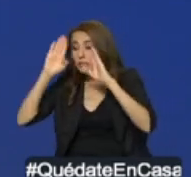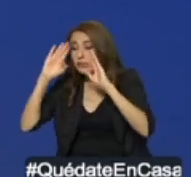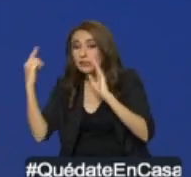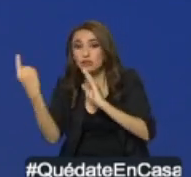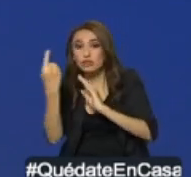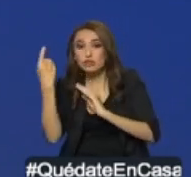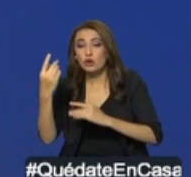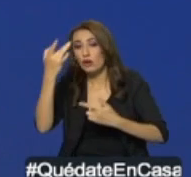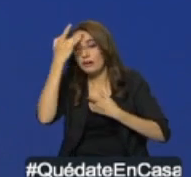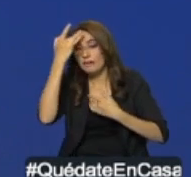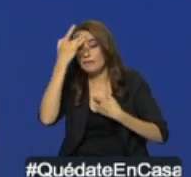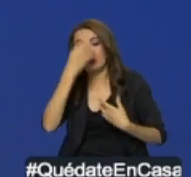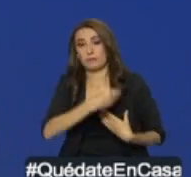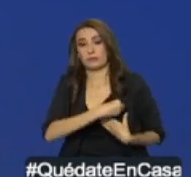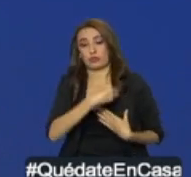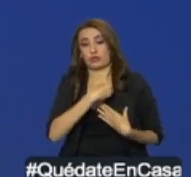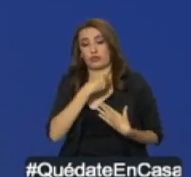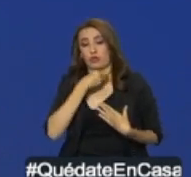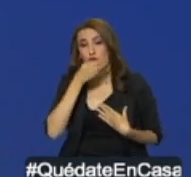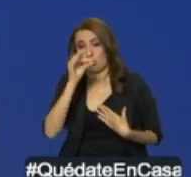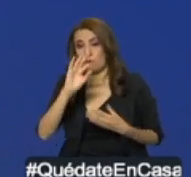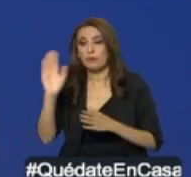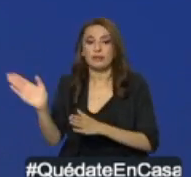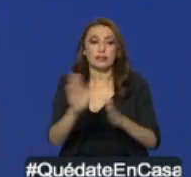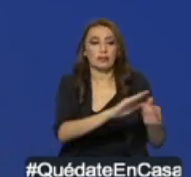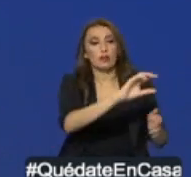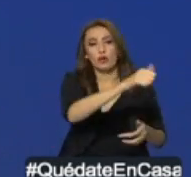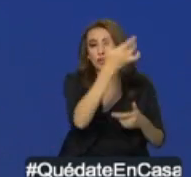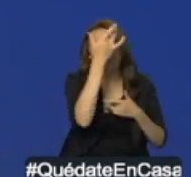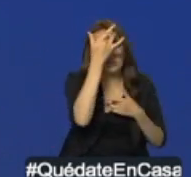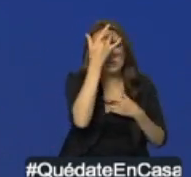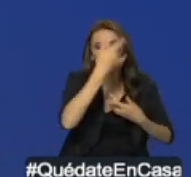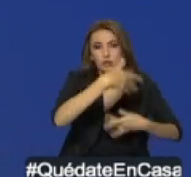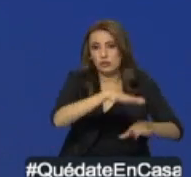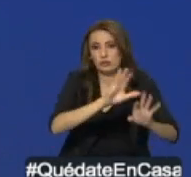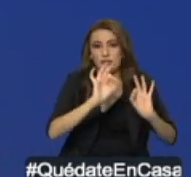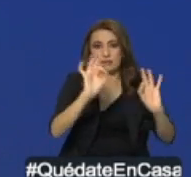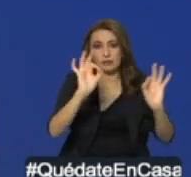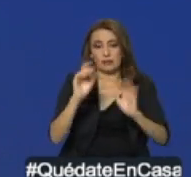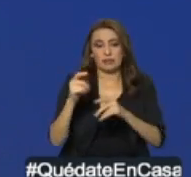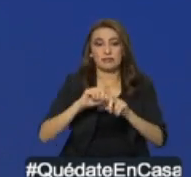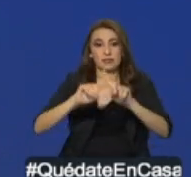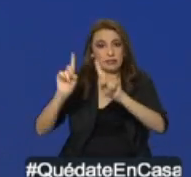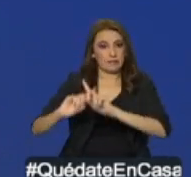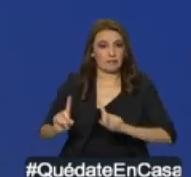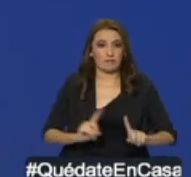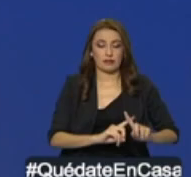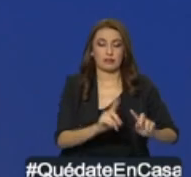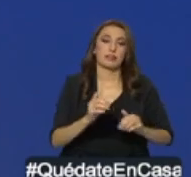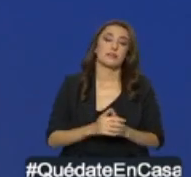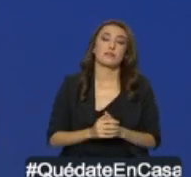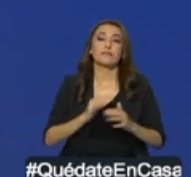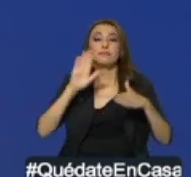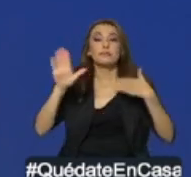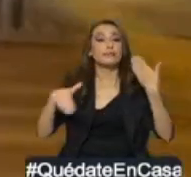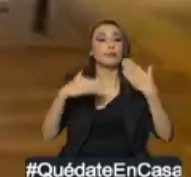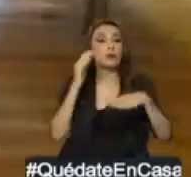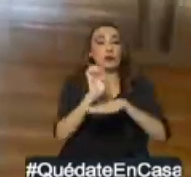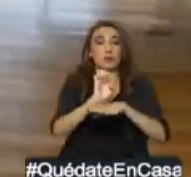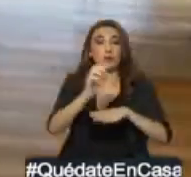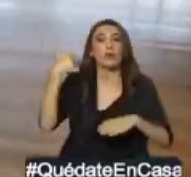kobe y otras a personas que tienen otras enfermedades en todo el país estamos habilitando albergues